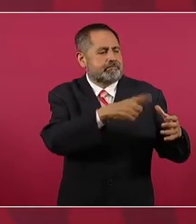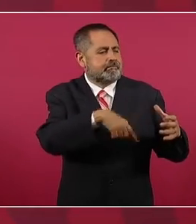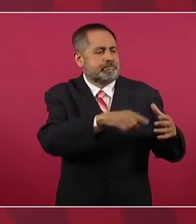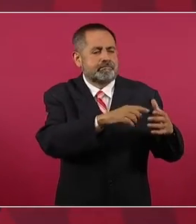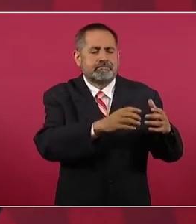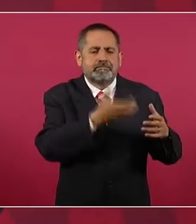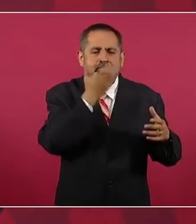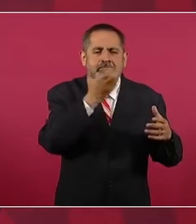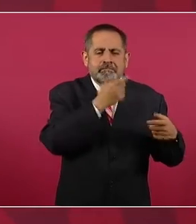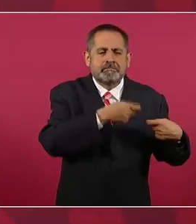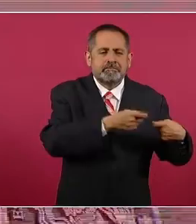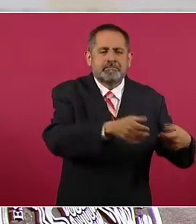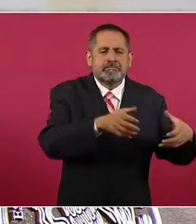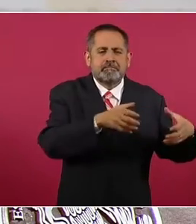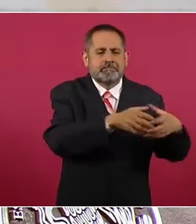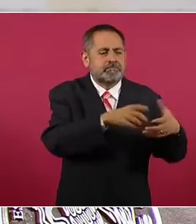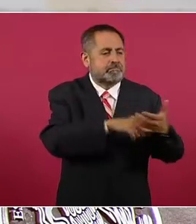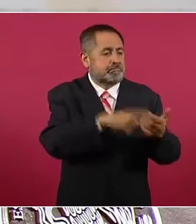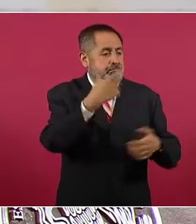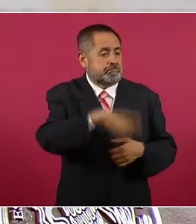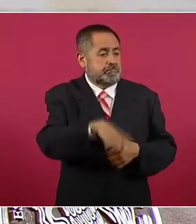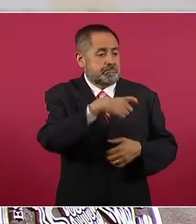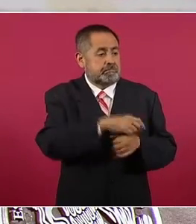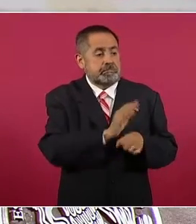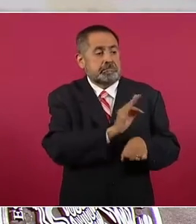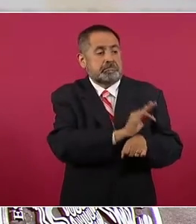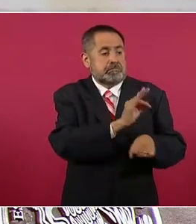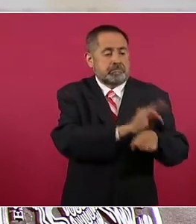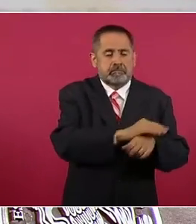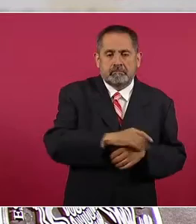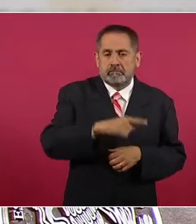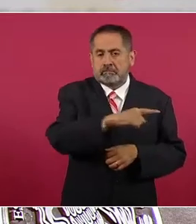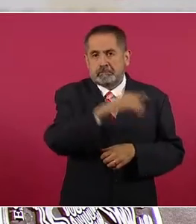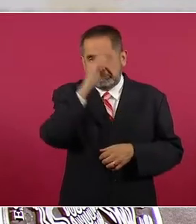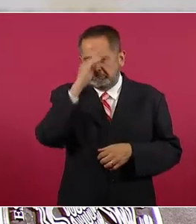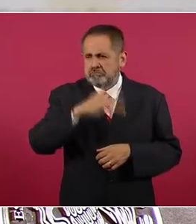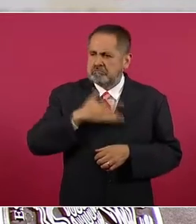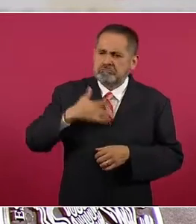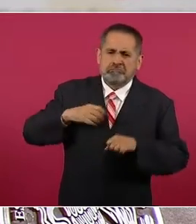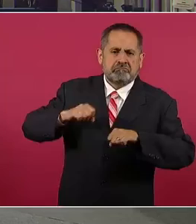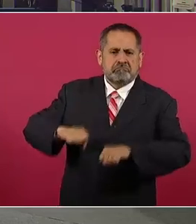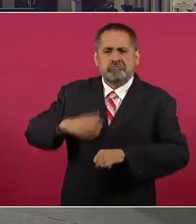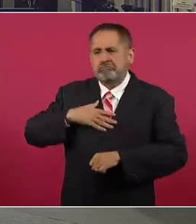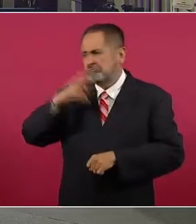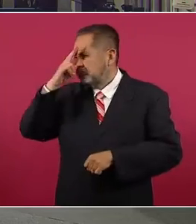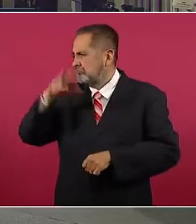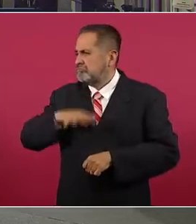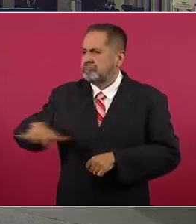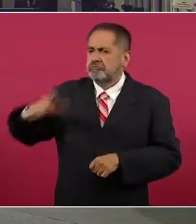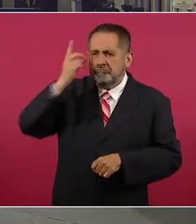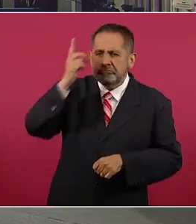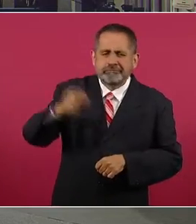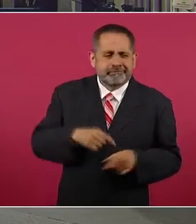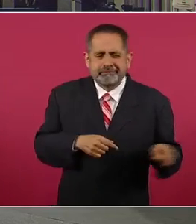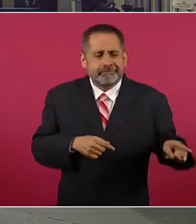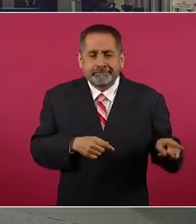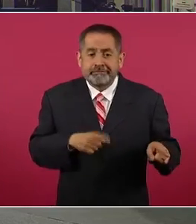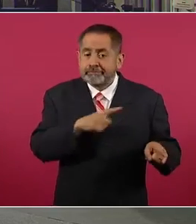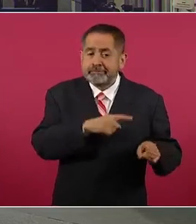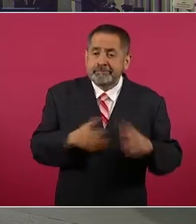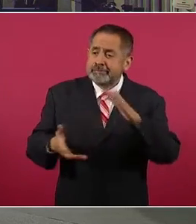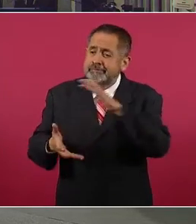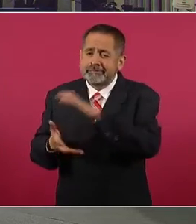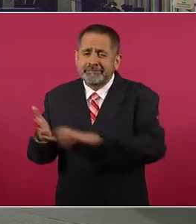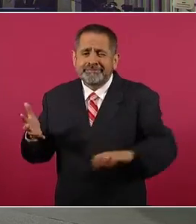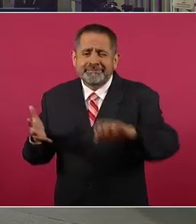de los potentados, de los que se sentían dueños de México, de los que se dedicaron a saquear al